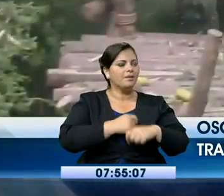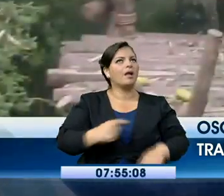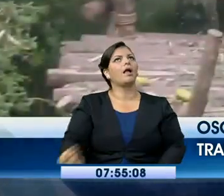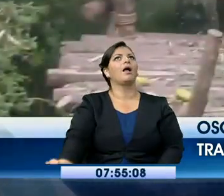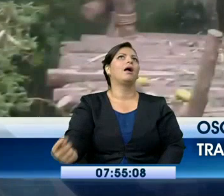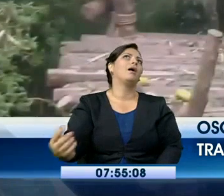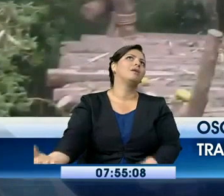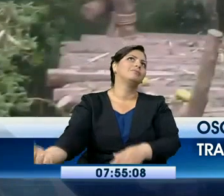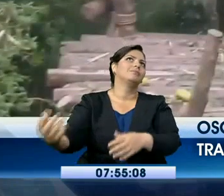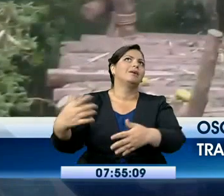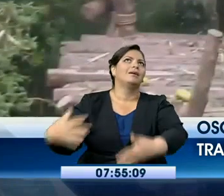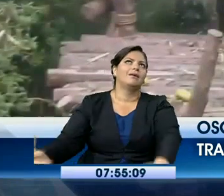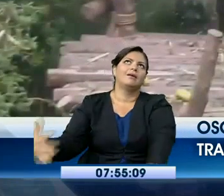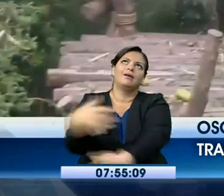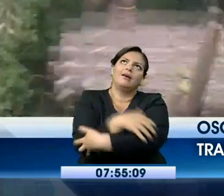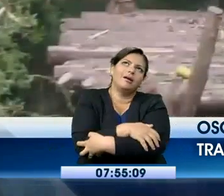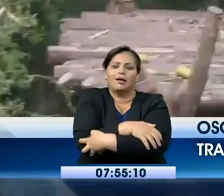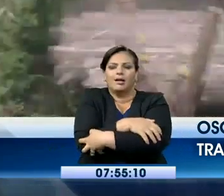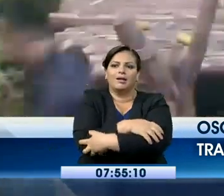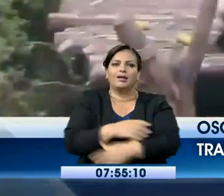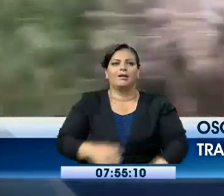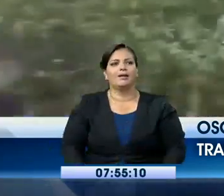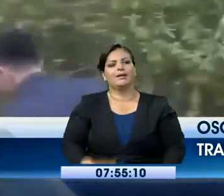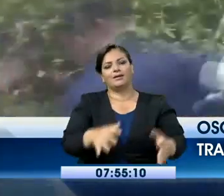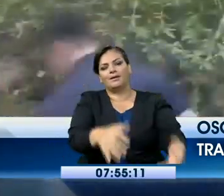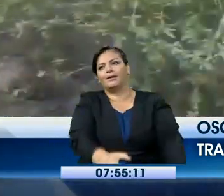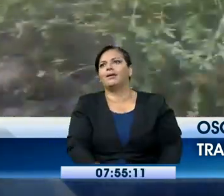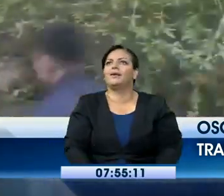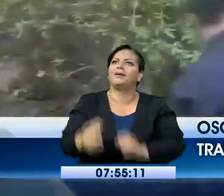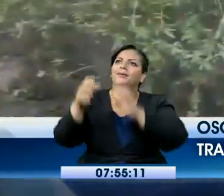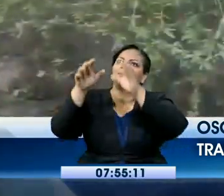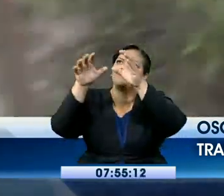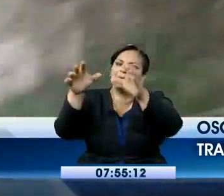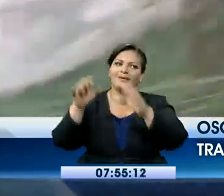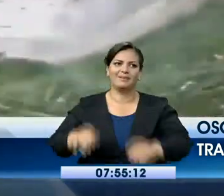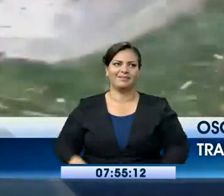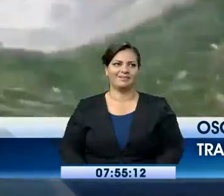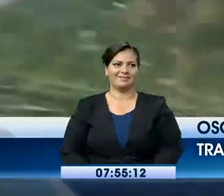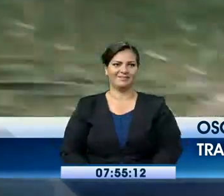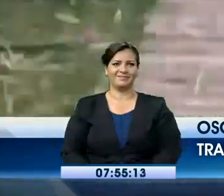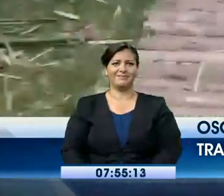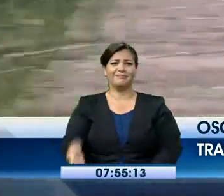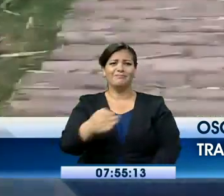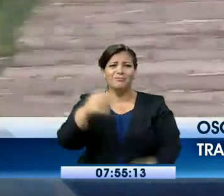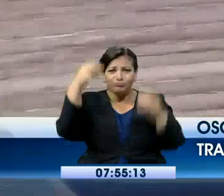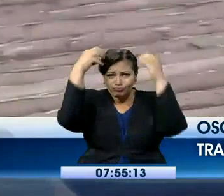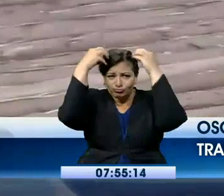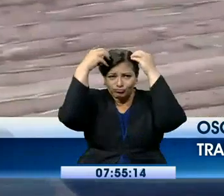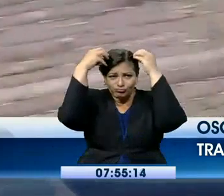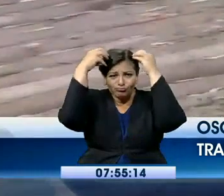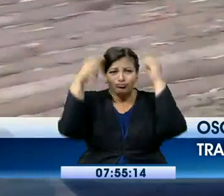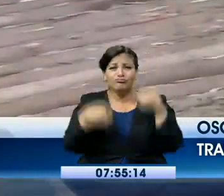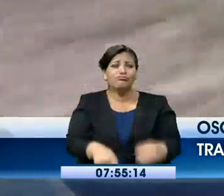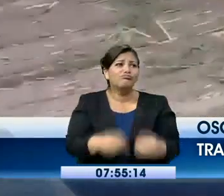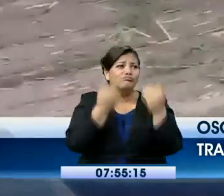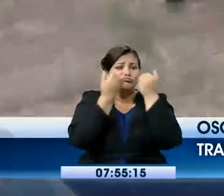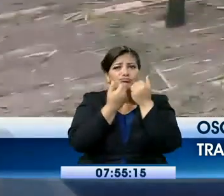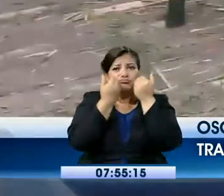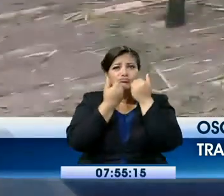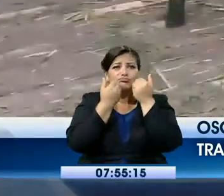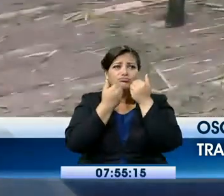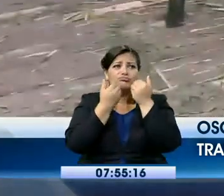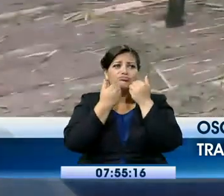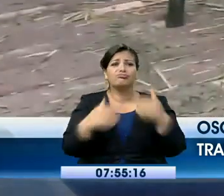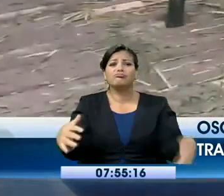animalito y la paciencia de su cuidador quedan bien registradas en el video. El pandita parece estar pidiéndole que